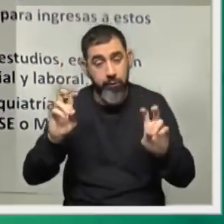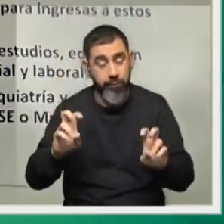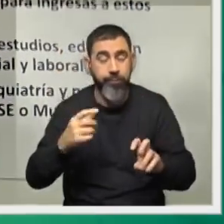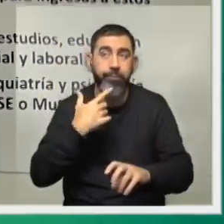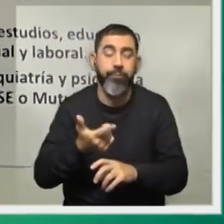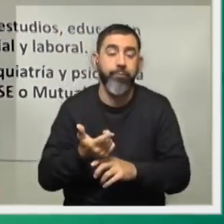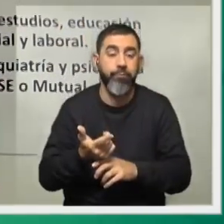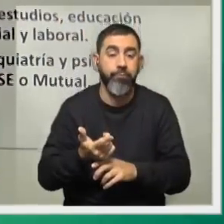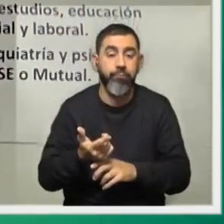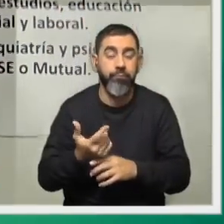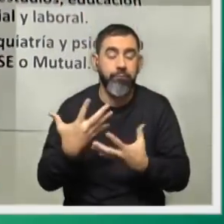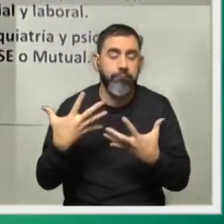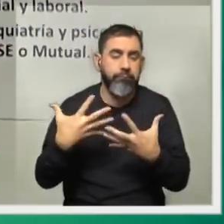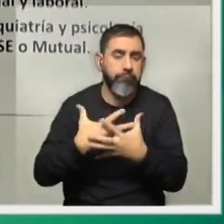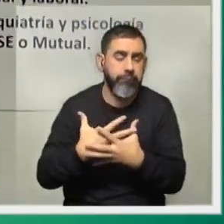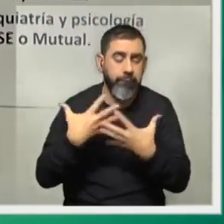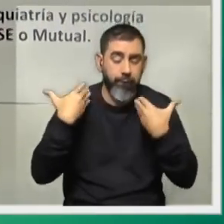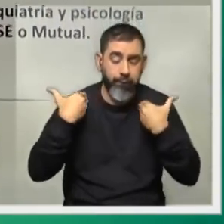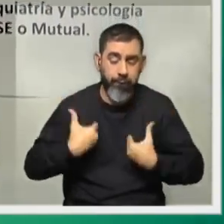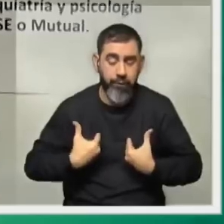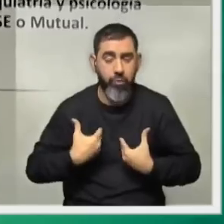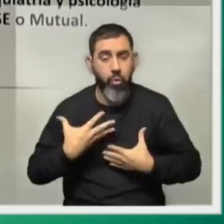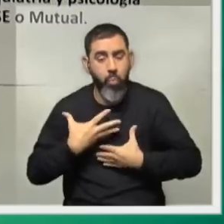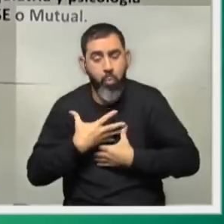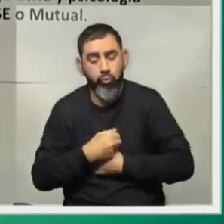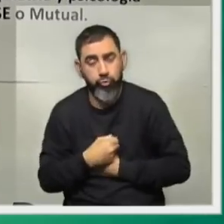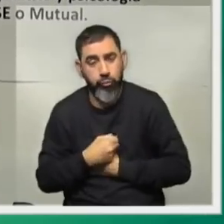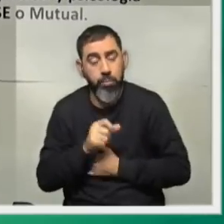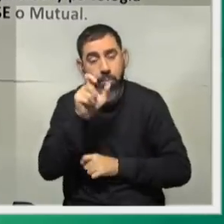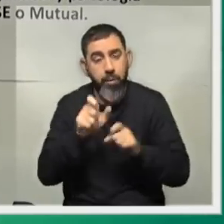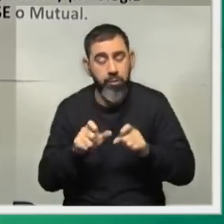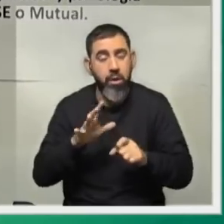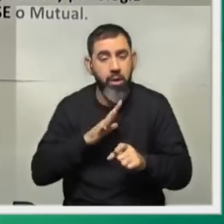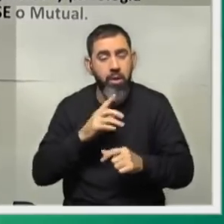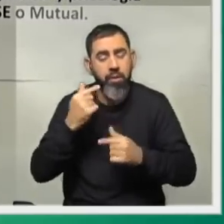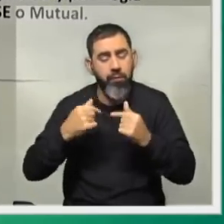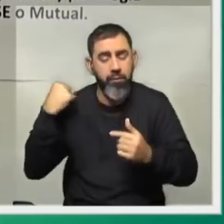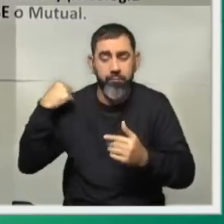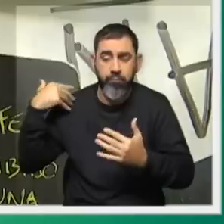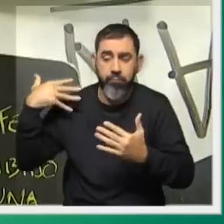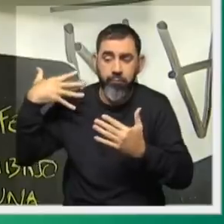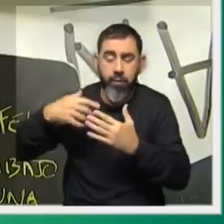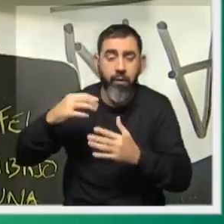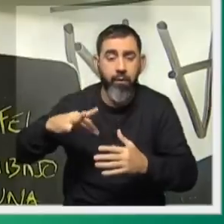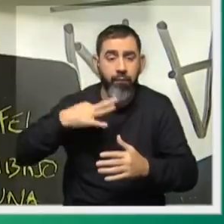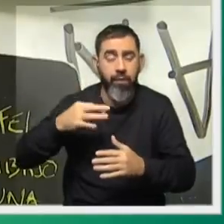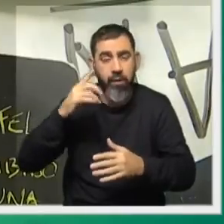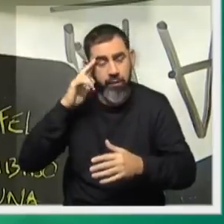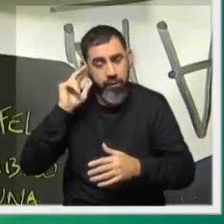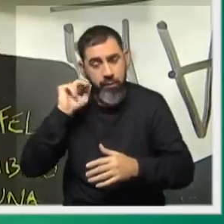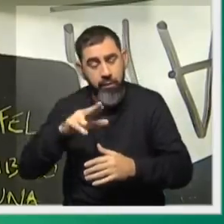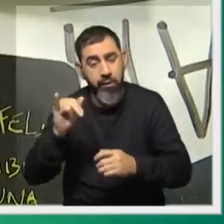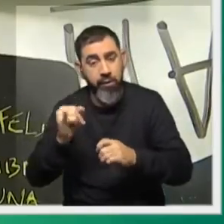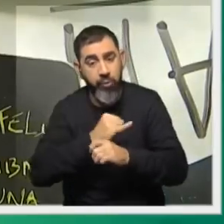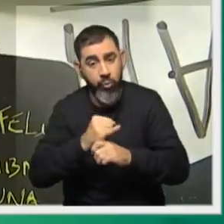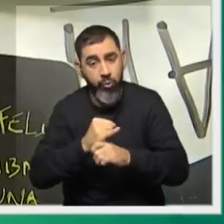de deterioro físico emocional este son personas que vienen con distintas trayectorias de vida de institucionalización y